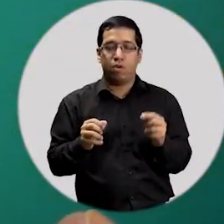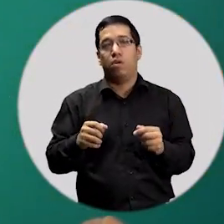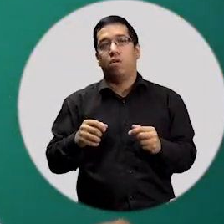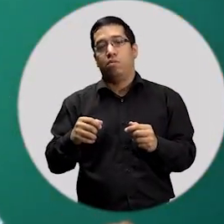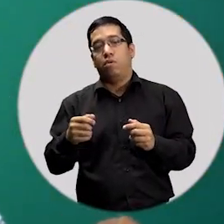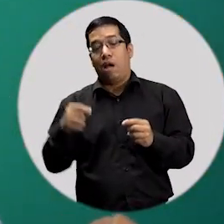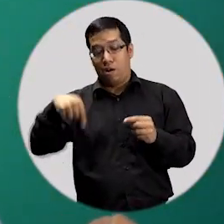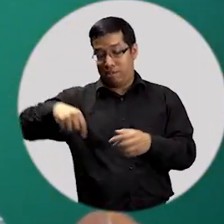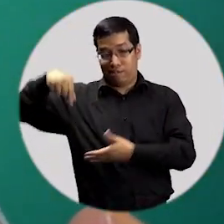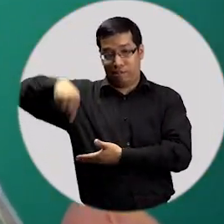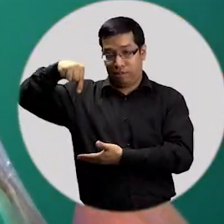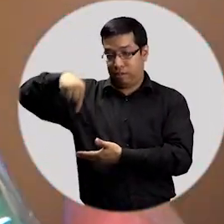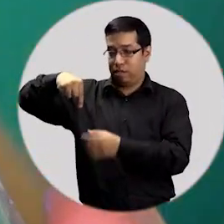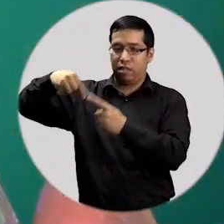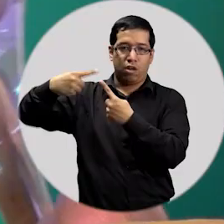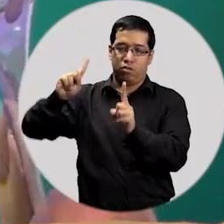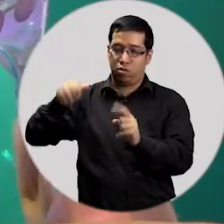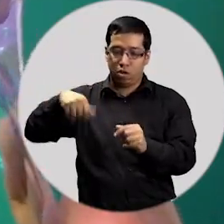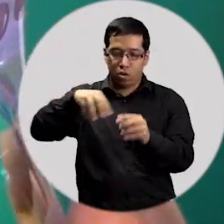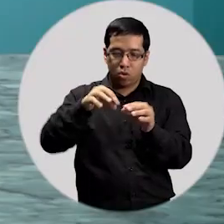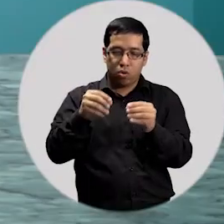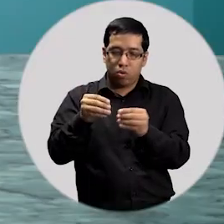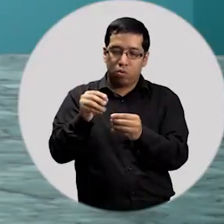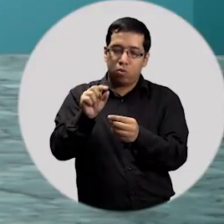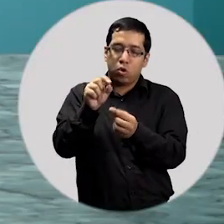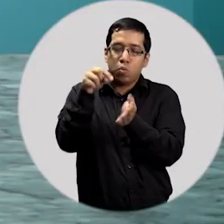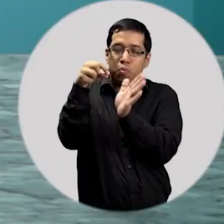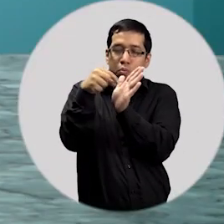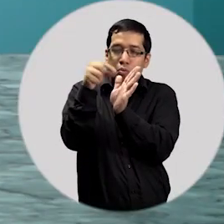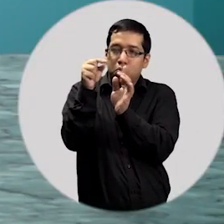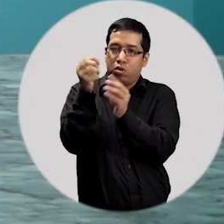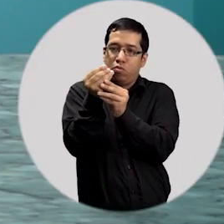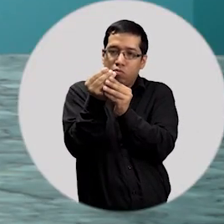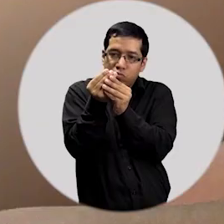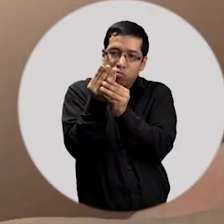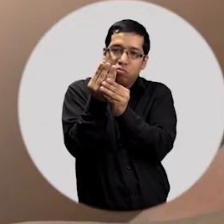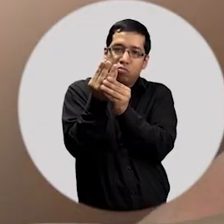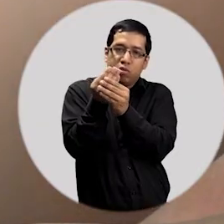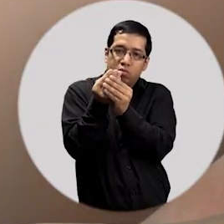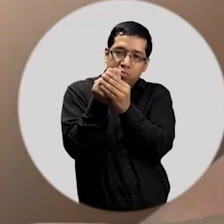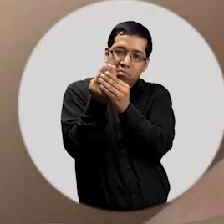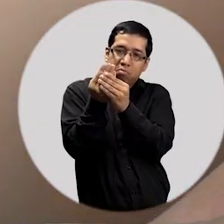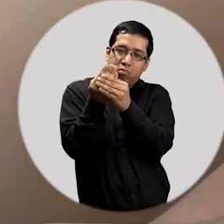el utensilio que llegamos a hacer pueda ser lavable. Ahora vamos a volver a hacer un grupo